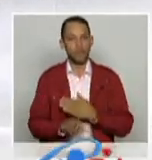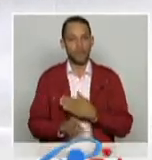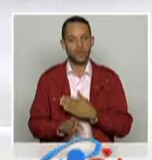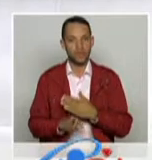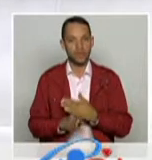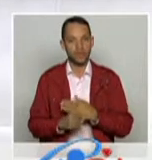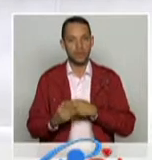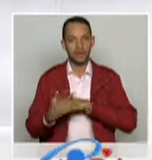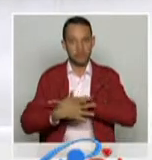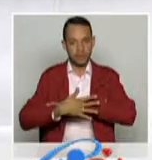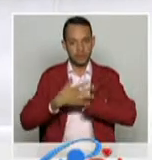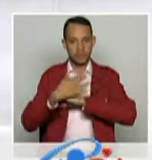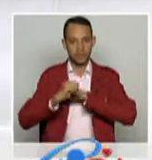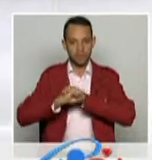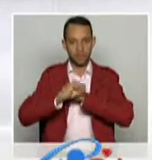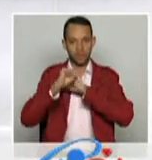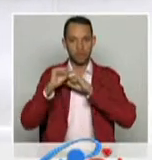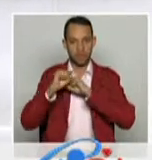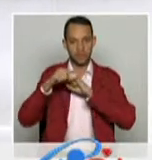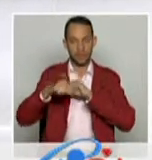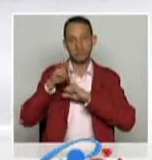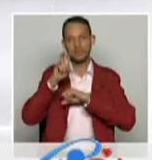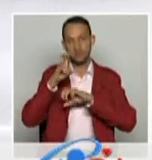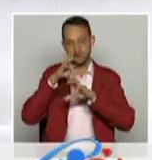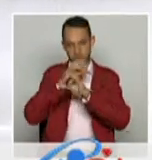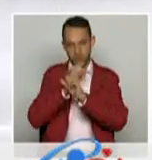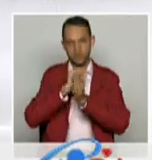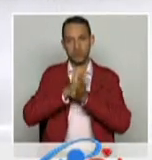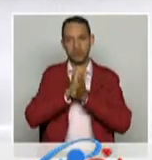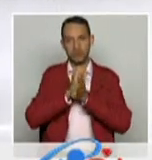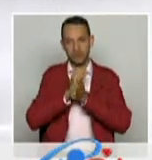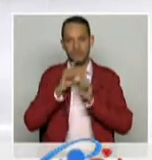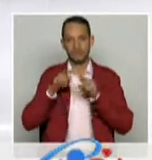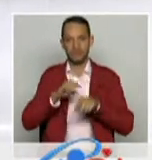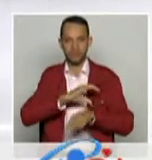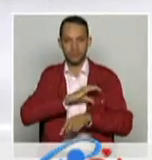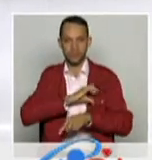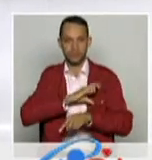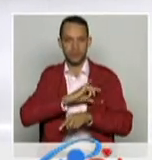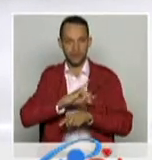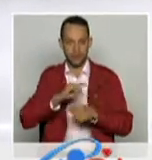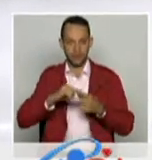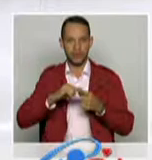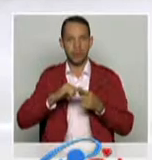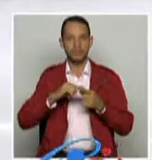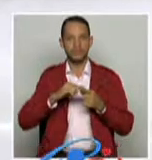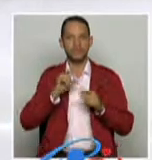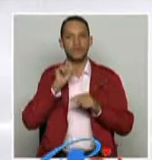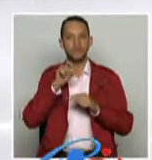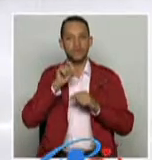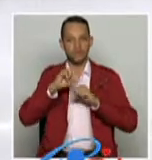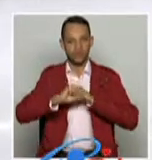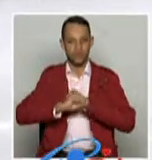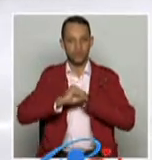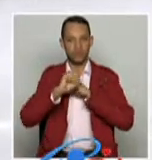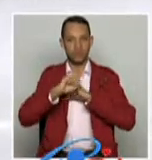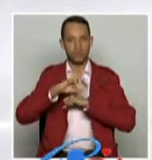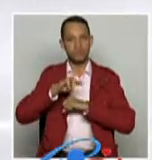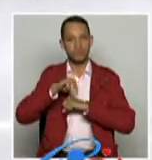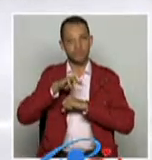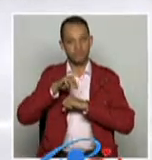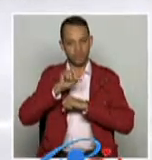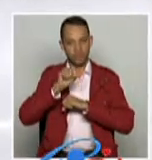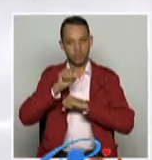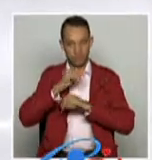día a las 5 de la mañana y a las 7 de la noche en Telecafé y ahora en Telepacífico a las 11 de la mañana, los miércoles 11 y